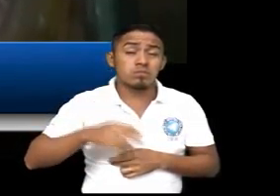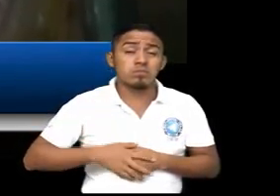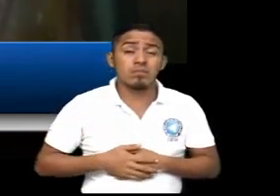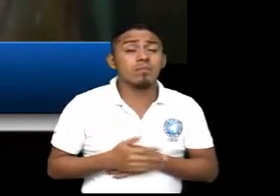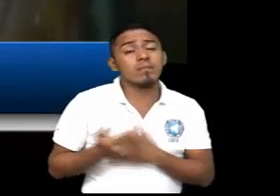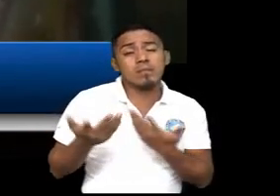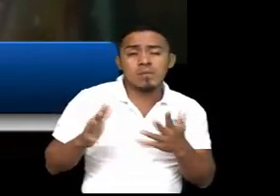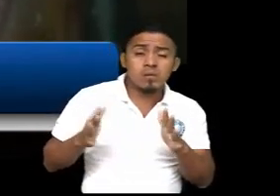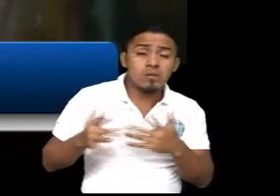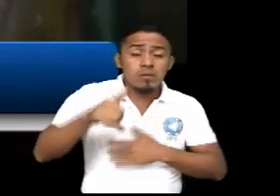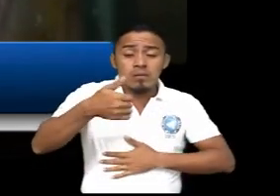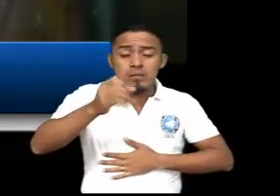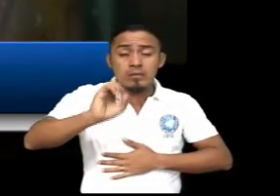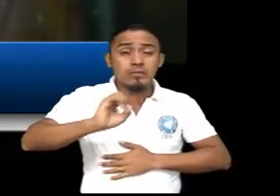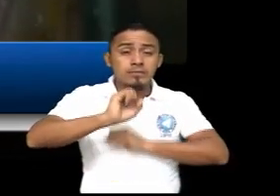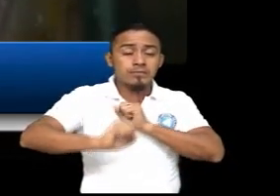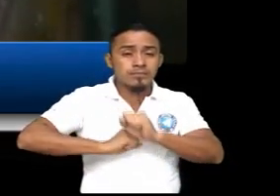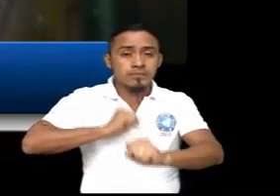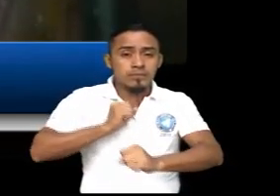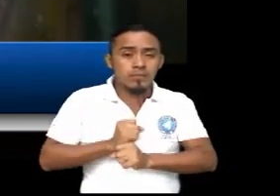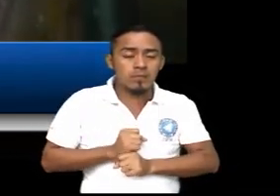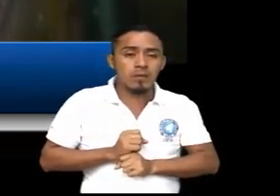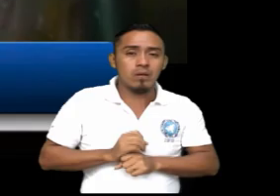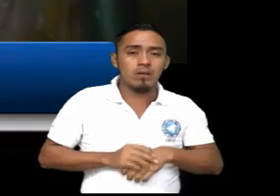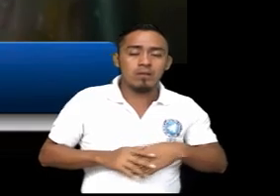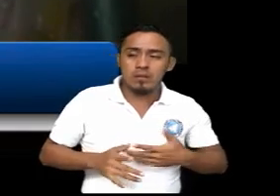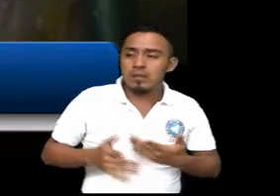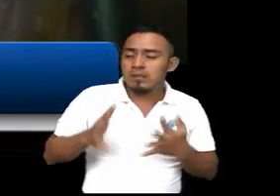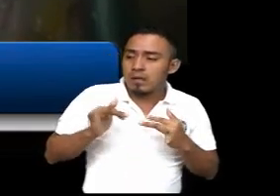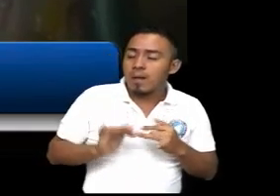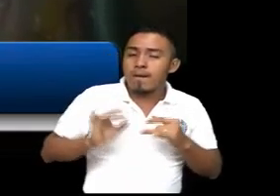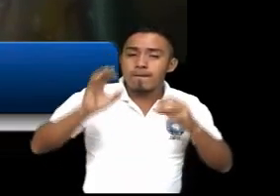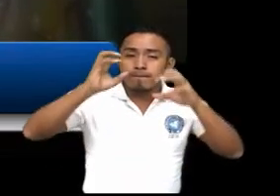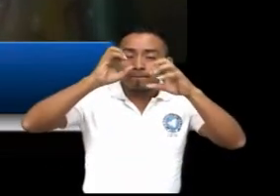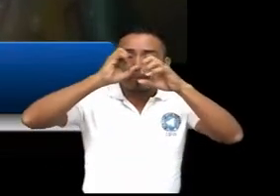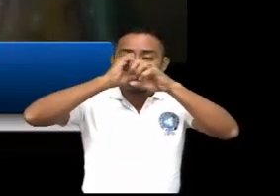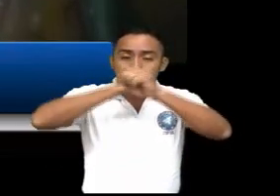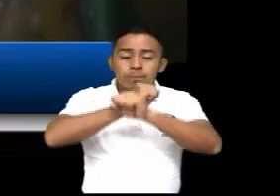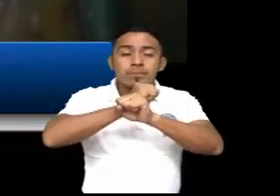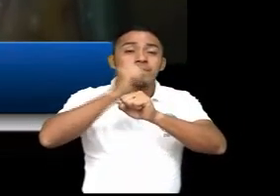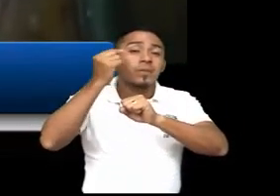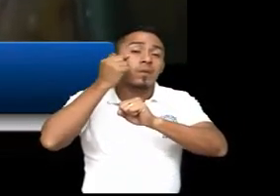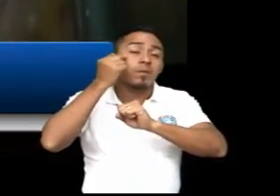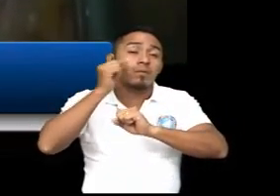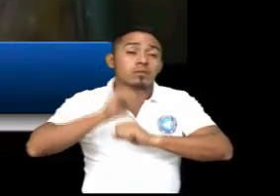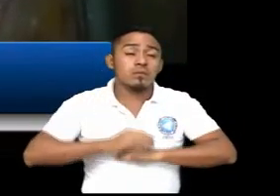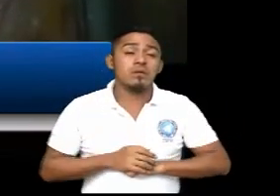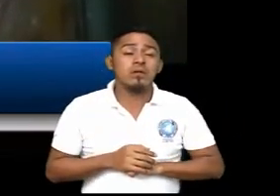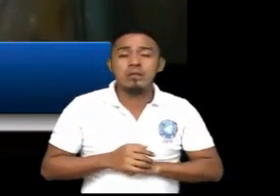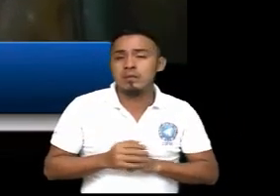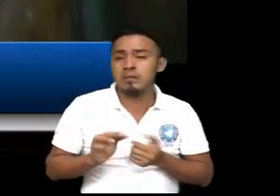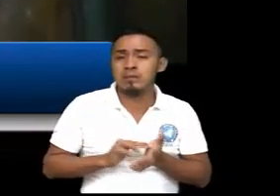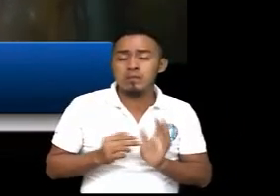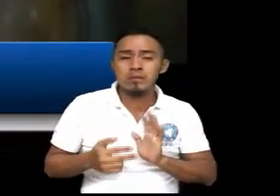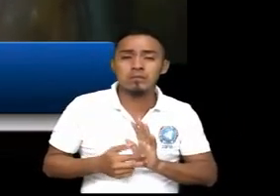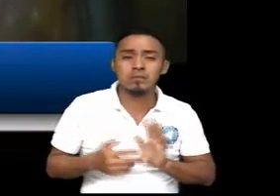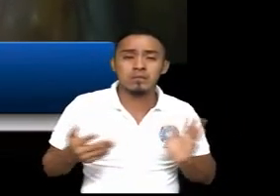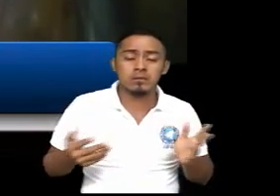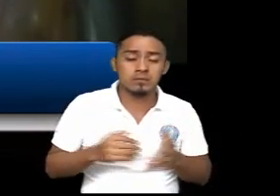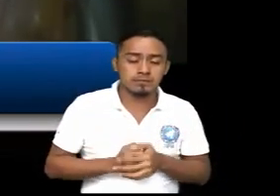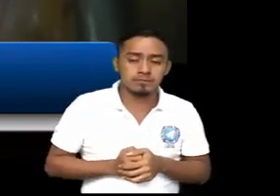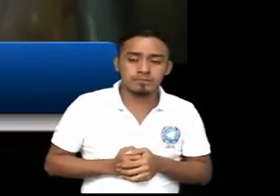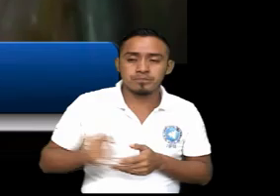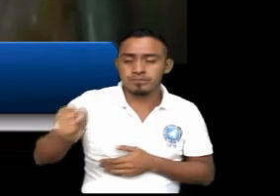60 años, el paciente comienza a tener, ya comienza el cristalino a endurecerse. Entonces, estamos hablando de una